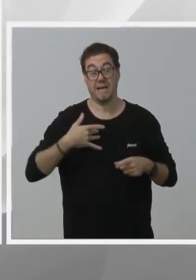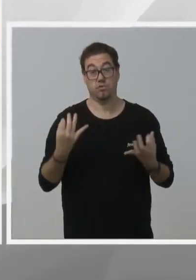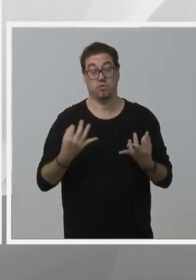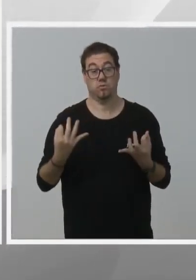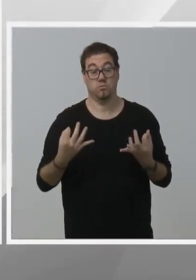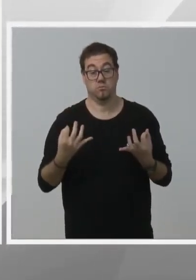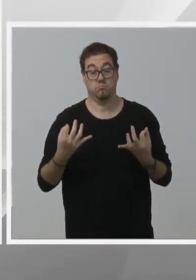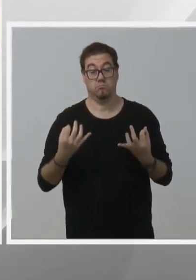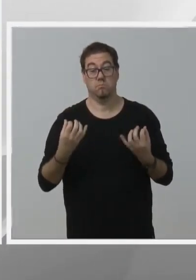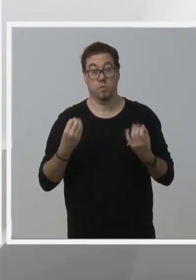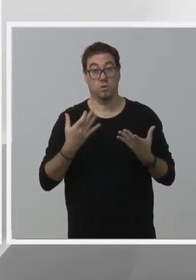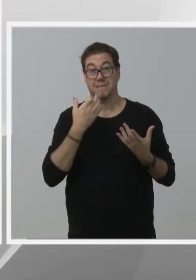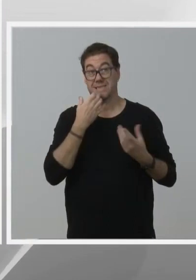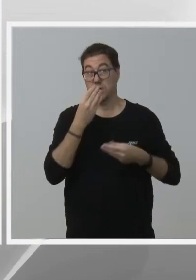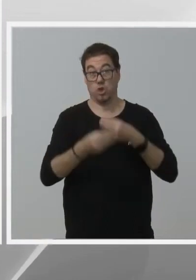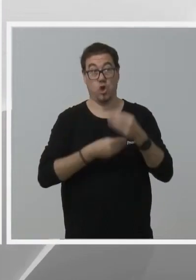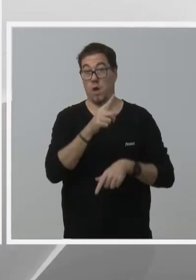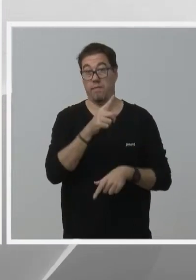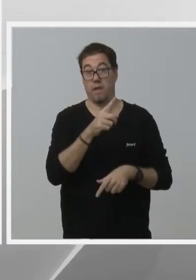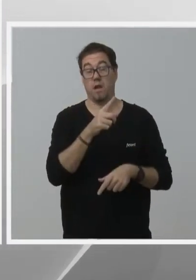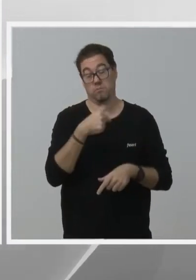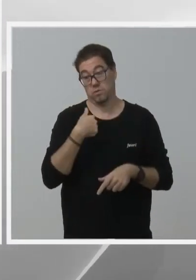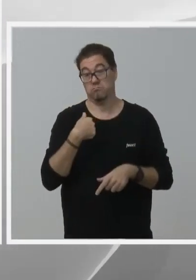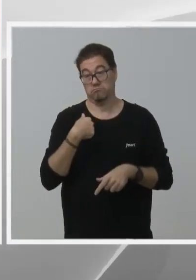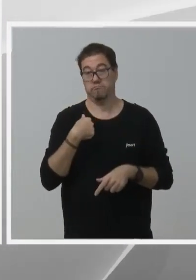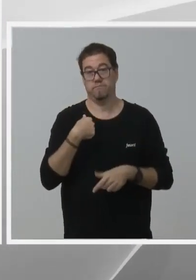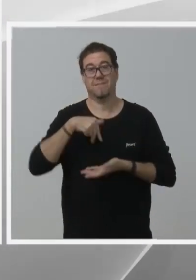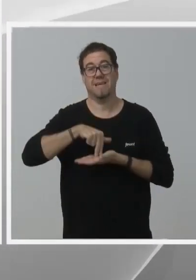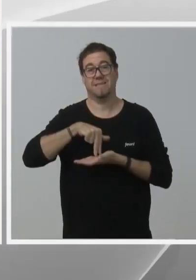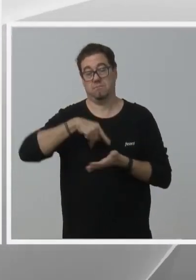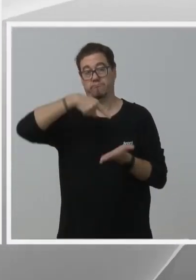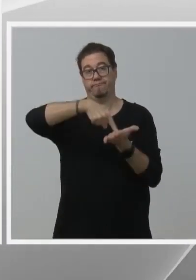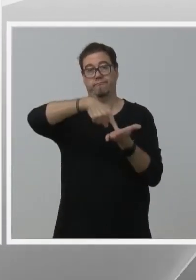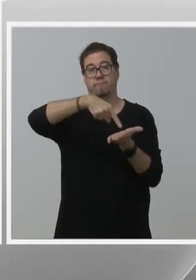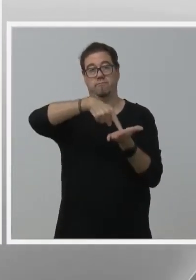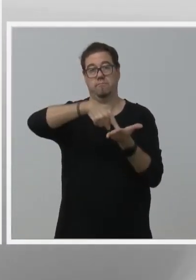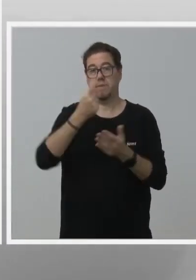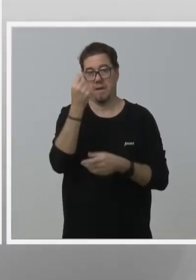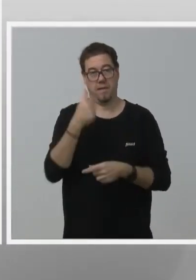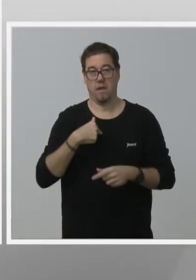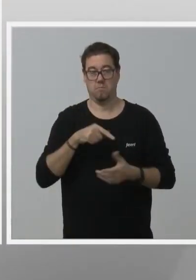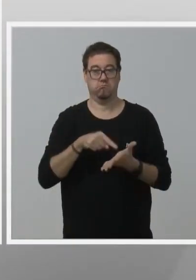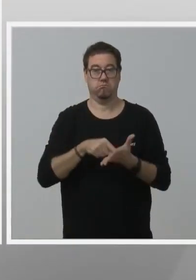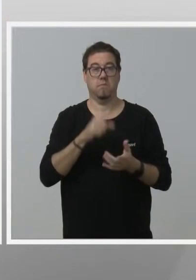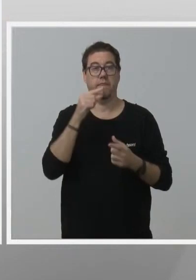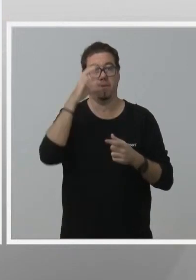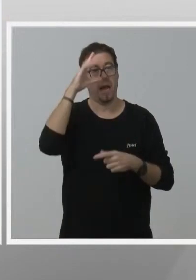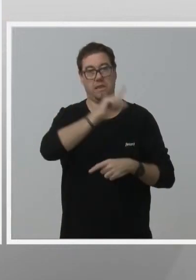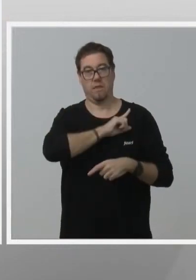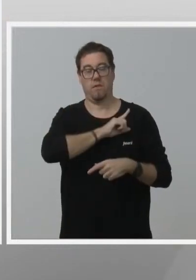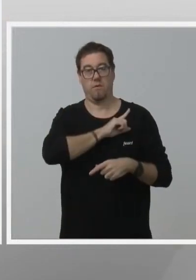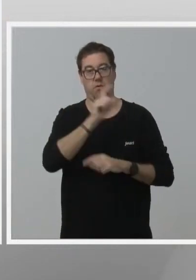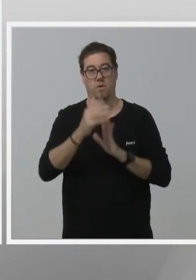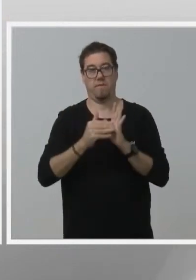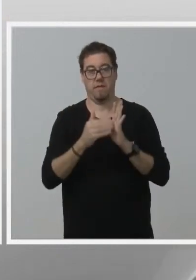que, bueno, y si no lo hacen ellos, ahí estaremos nosotros para exigirlo y reivindicarlo desde el primer día, que presten atención a